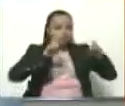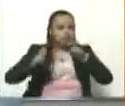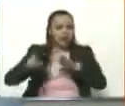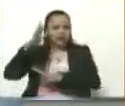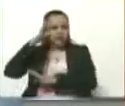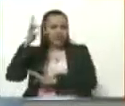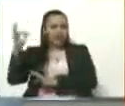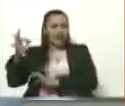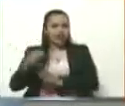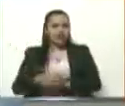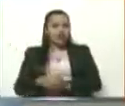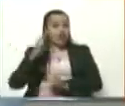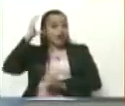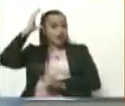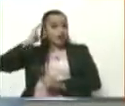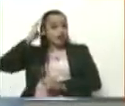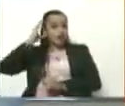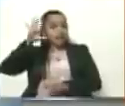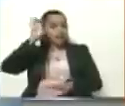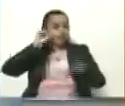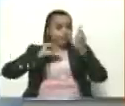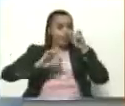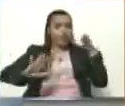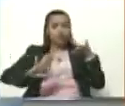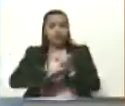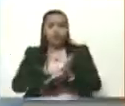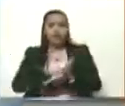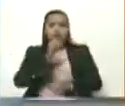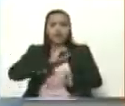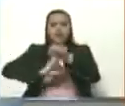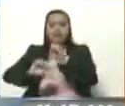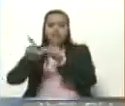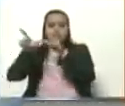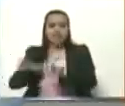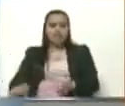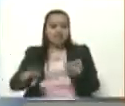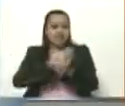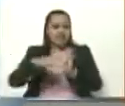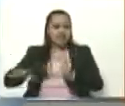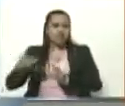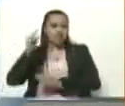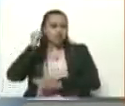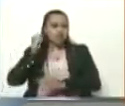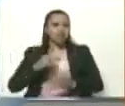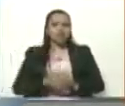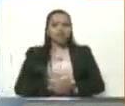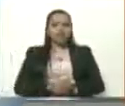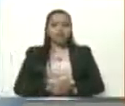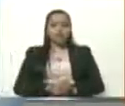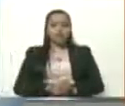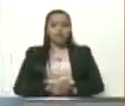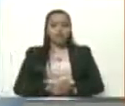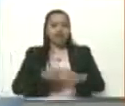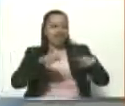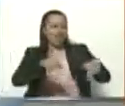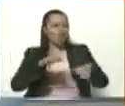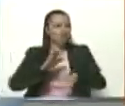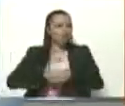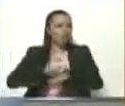competencia en materia para la defensa de la mujer y esto es el resultado